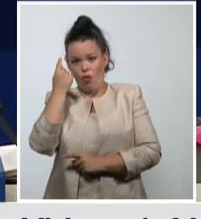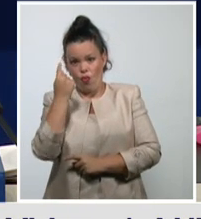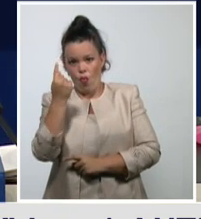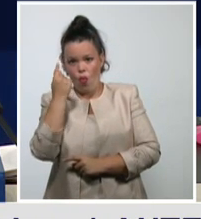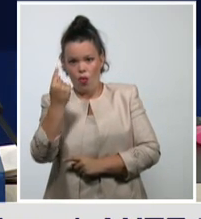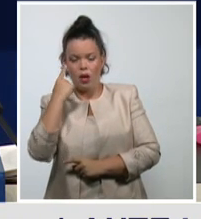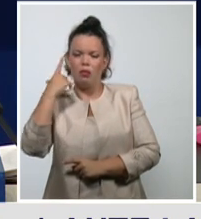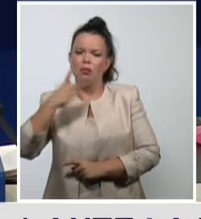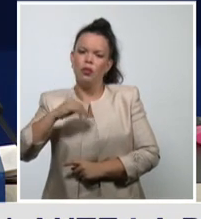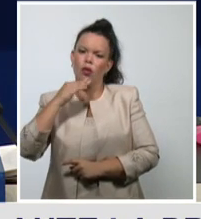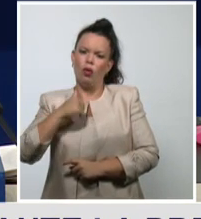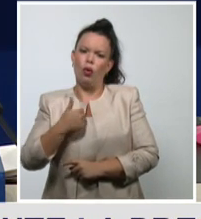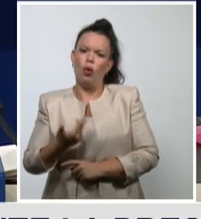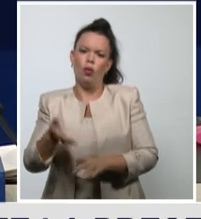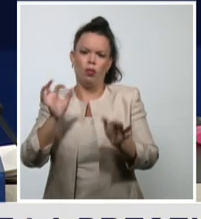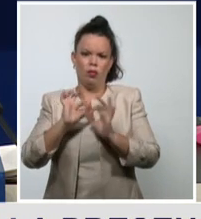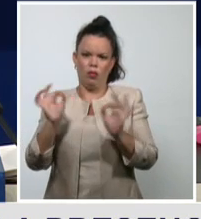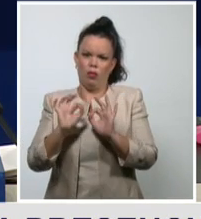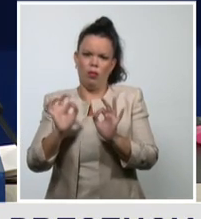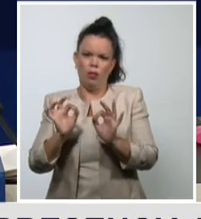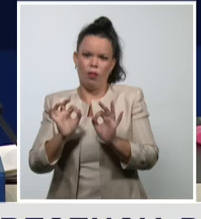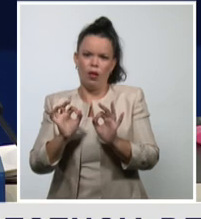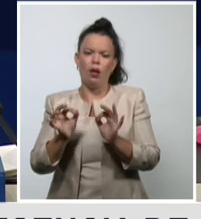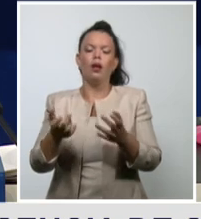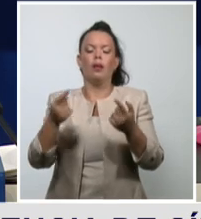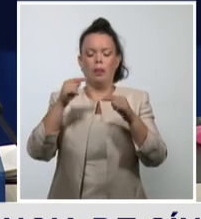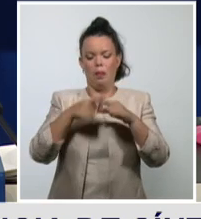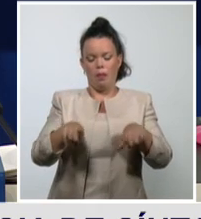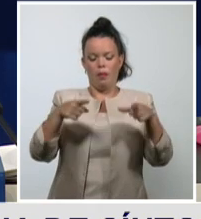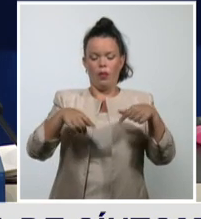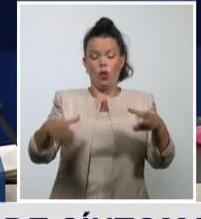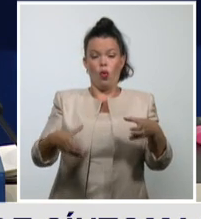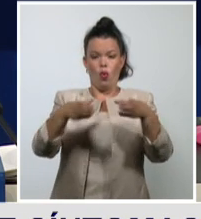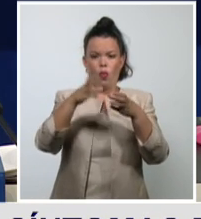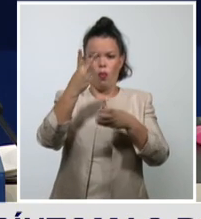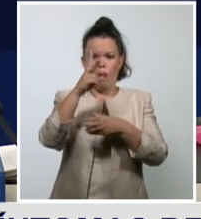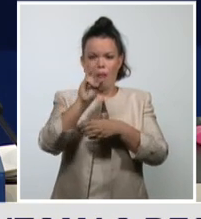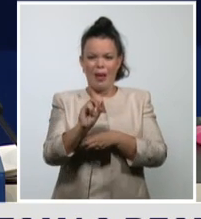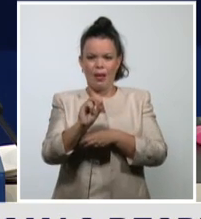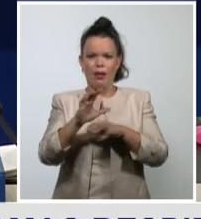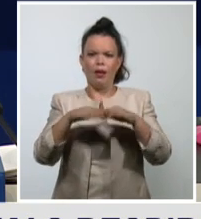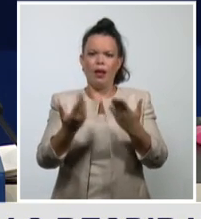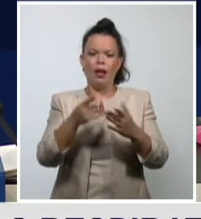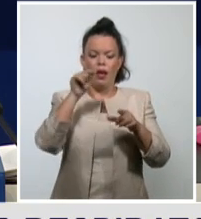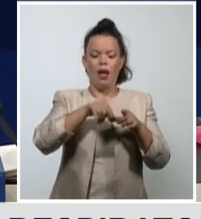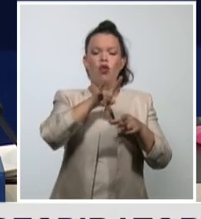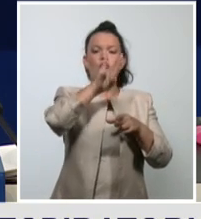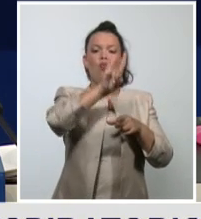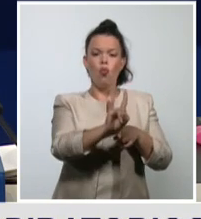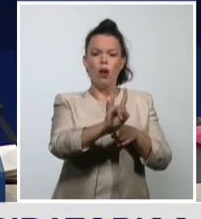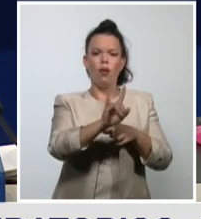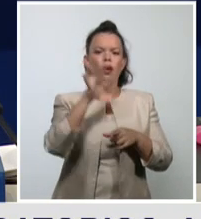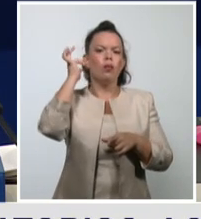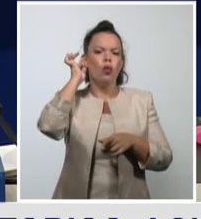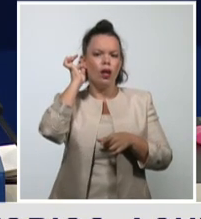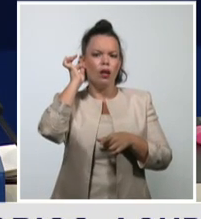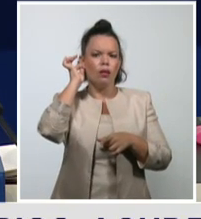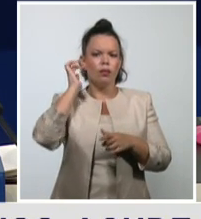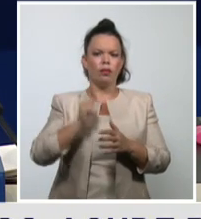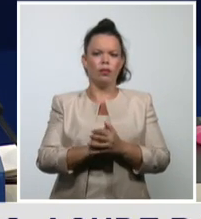infección. De los 20 casos diagnosticados, 9 son del sexo femenino, el 55%